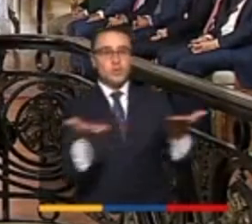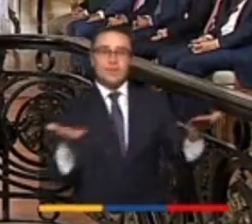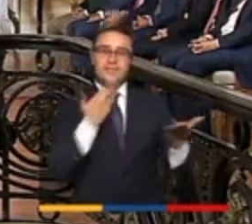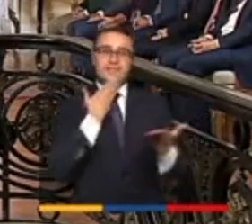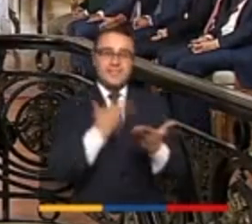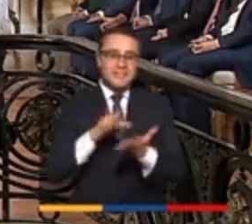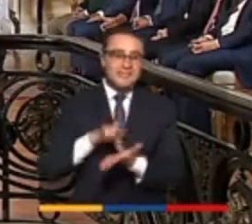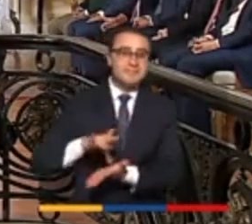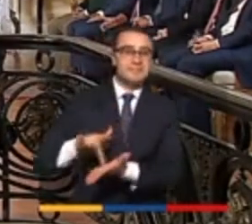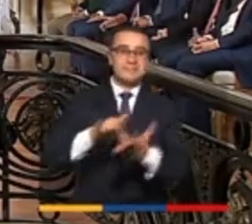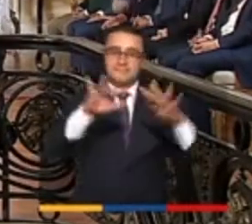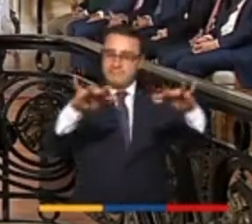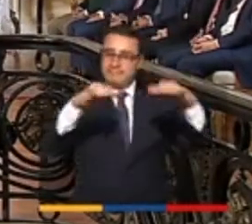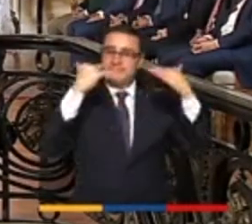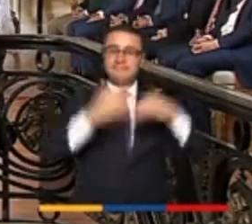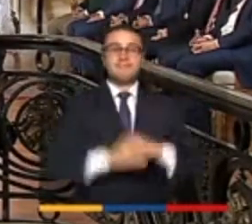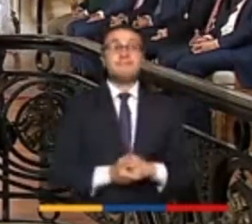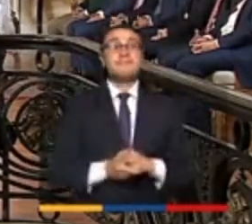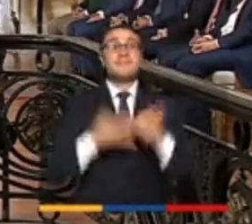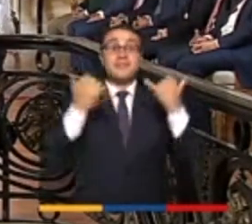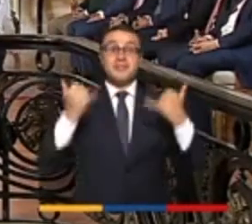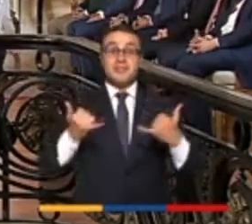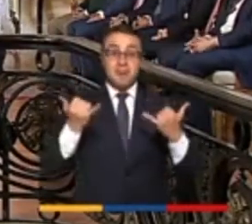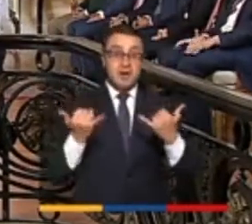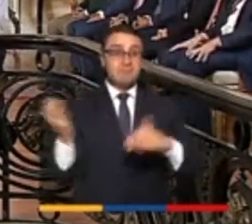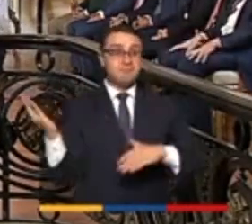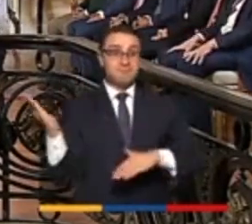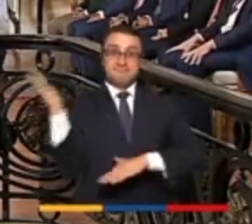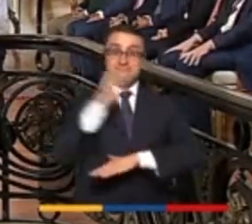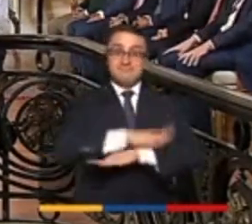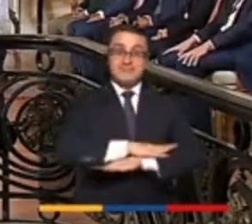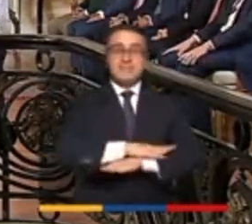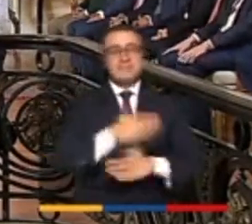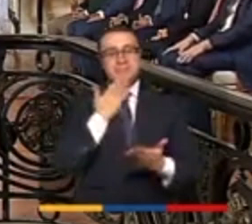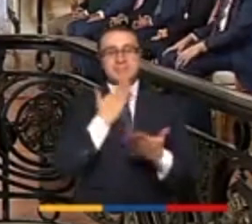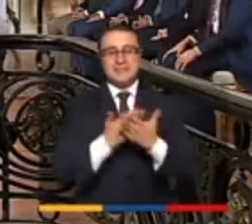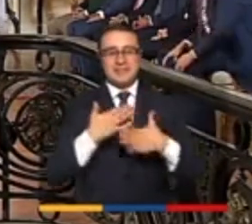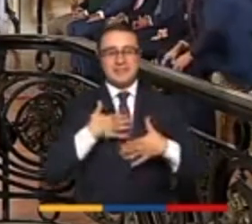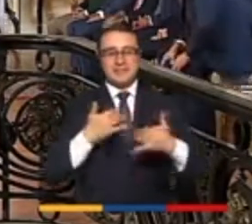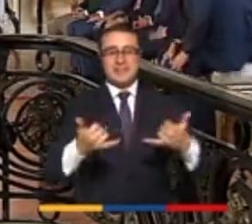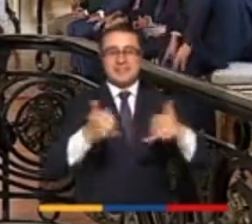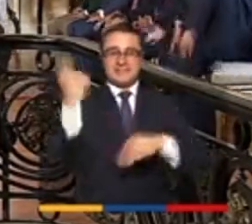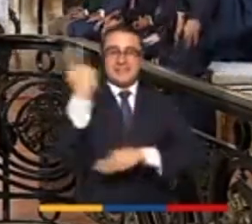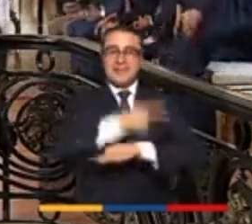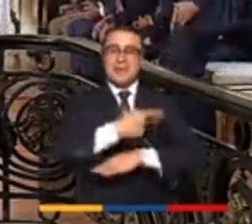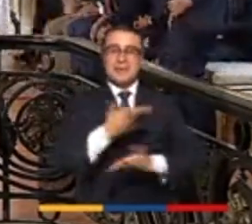acompañarnos. De esta manera, damos por terminado el presente acto. Feliz día para todos.